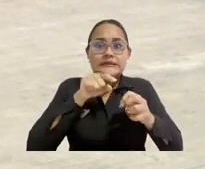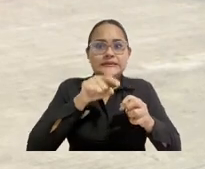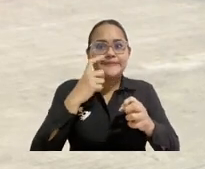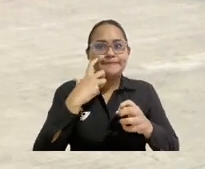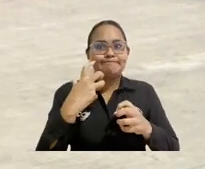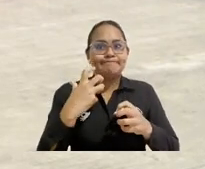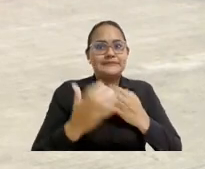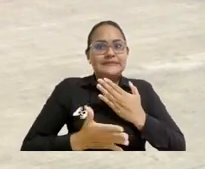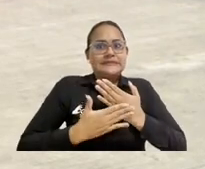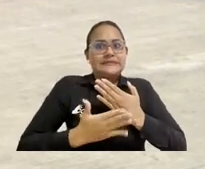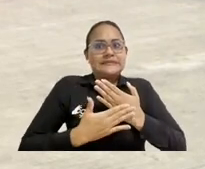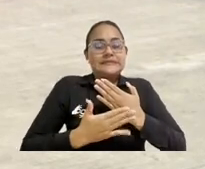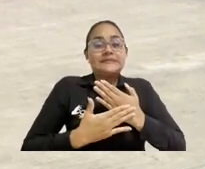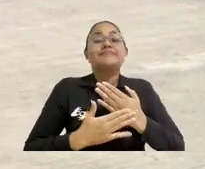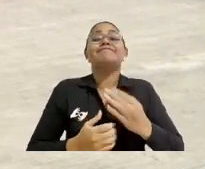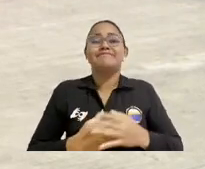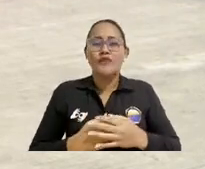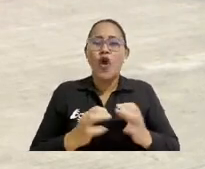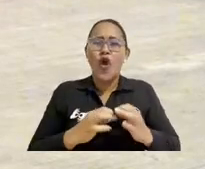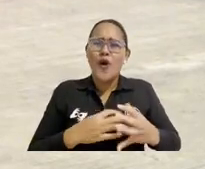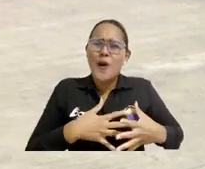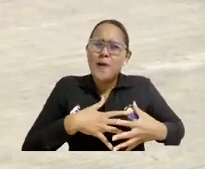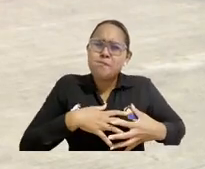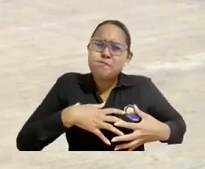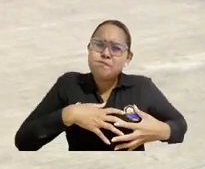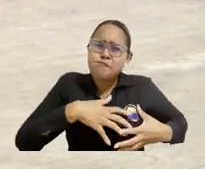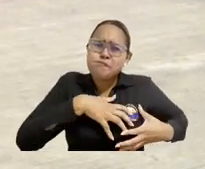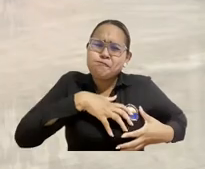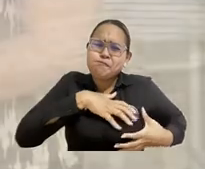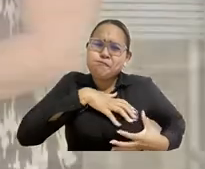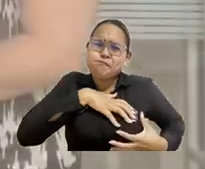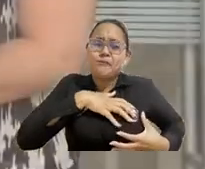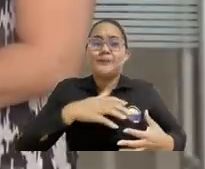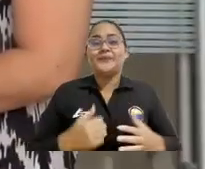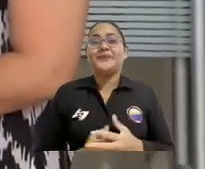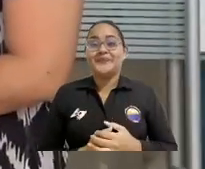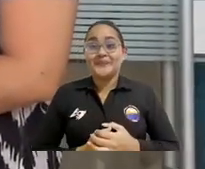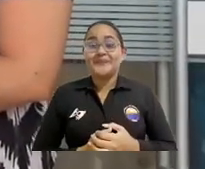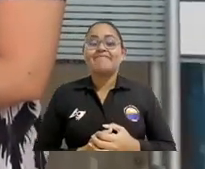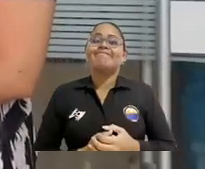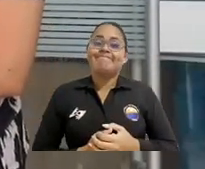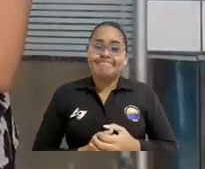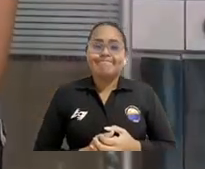arrugas muy pronunciadas, es una señal de alarma. Y la inflamación.